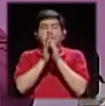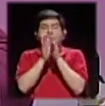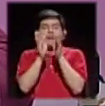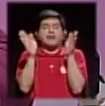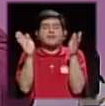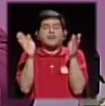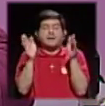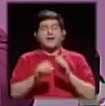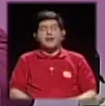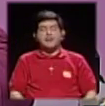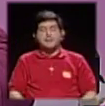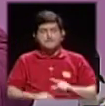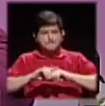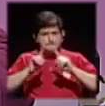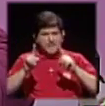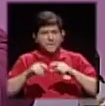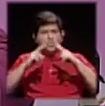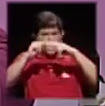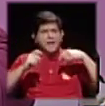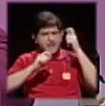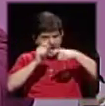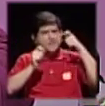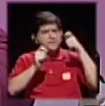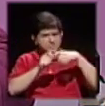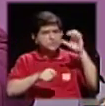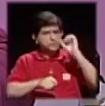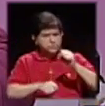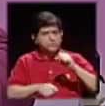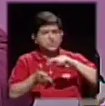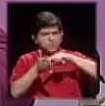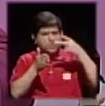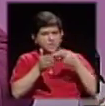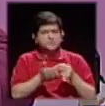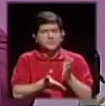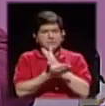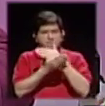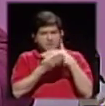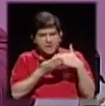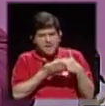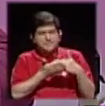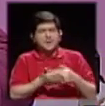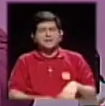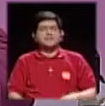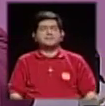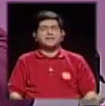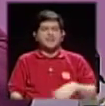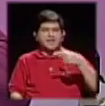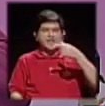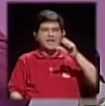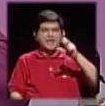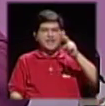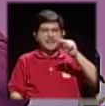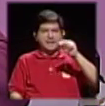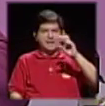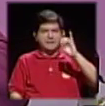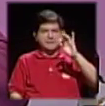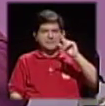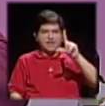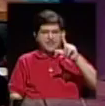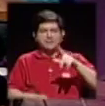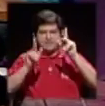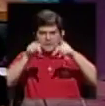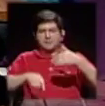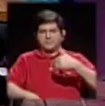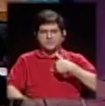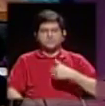haciendo una especificidad cuando se refiere a los órganos sexuales, a los genitales de las personas.